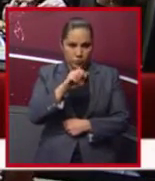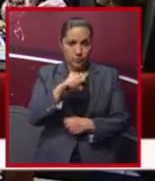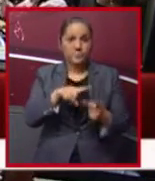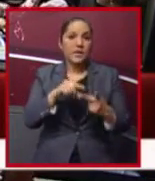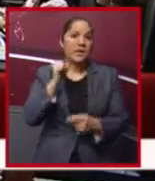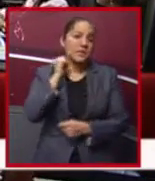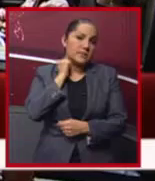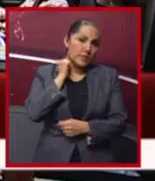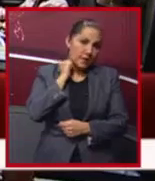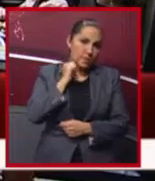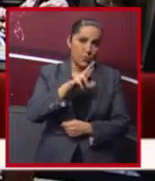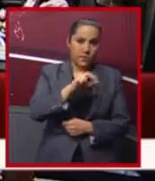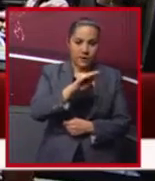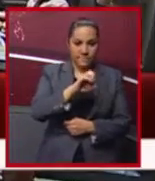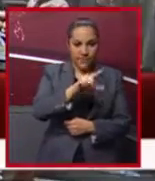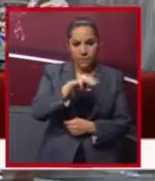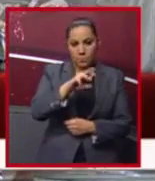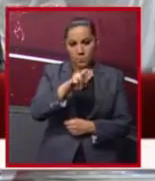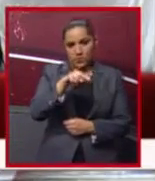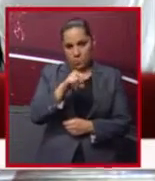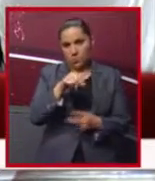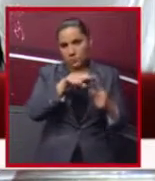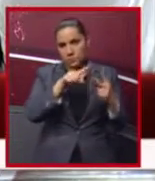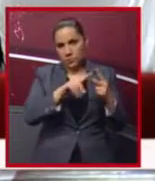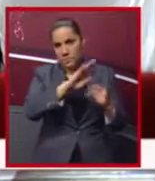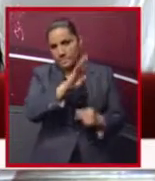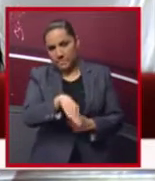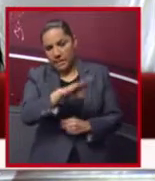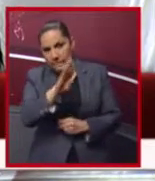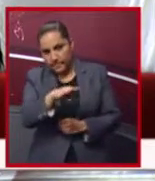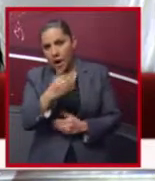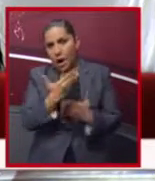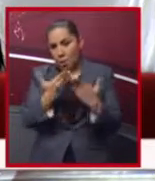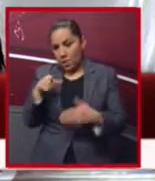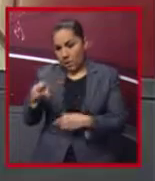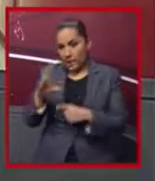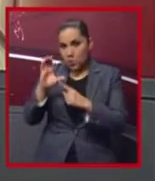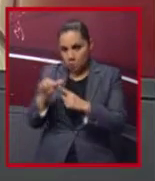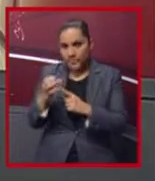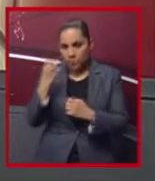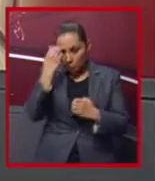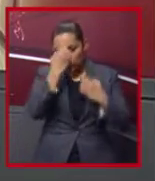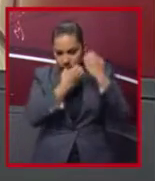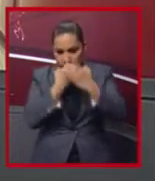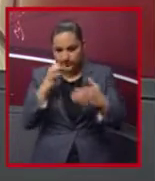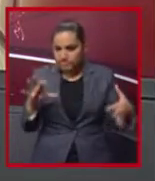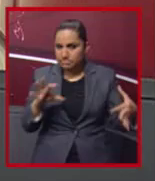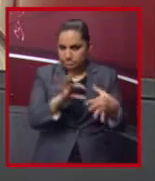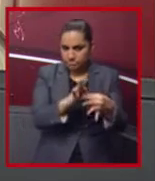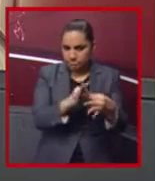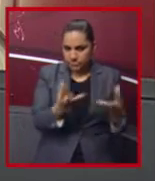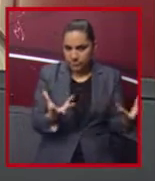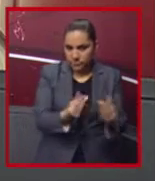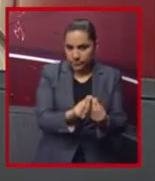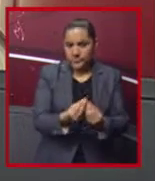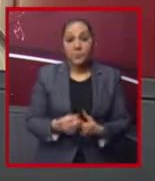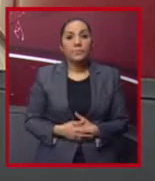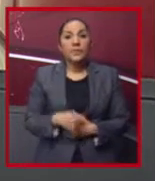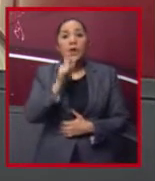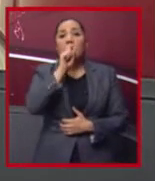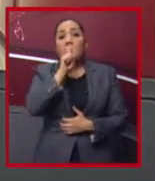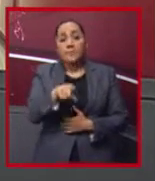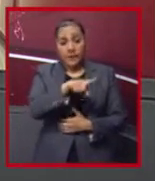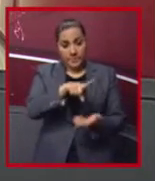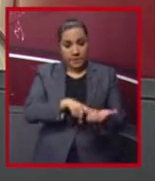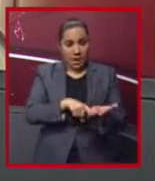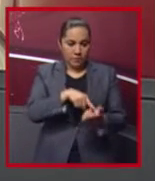de la República en funciones Rafael Moreno Valle. Bueno, y también en otros asuntos que le competen, como facultades que le